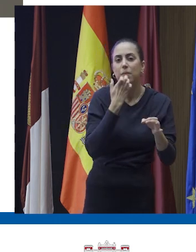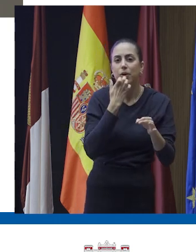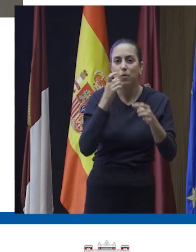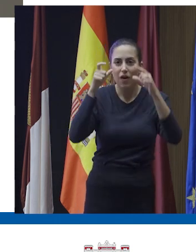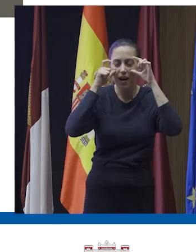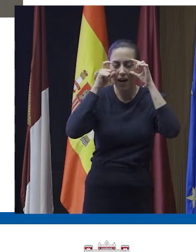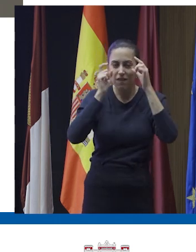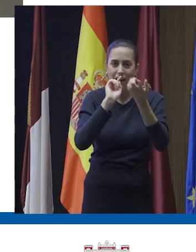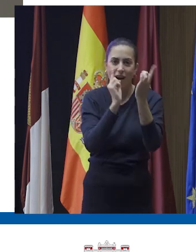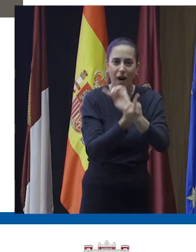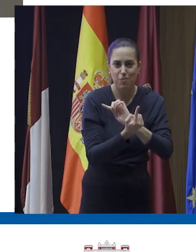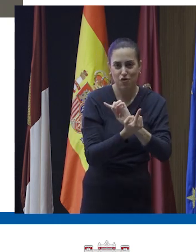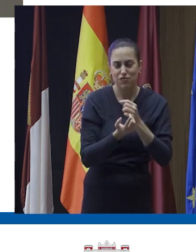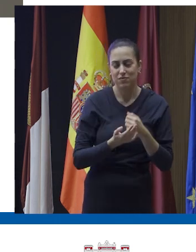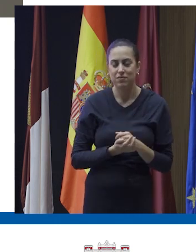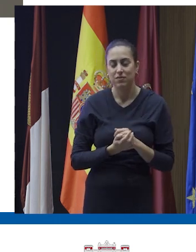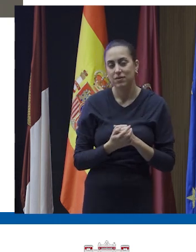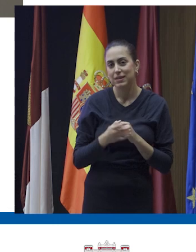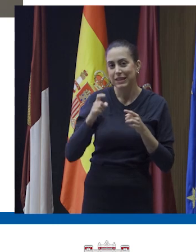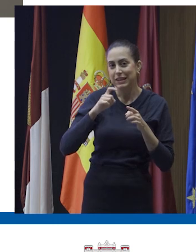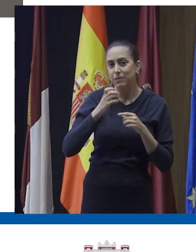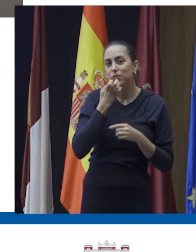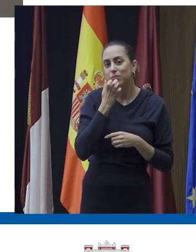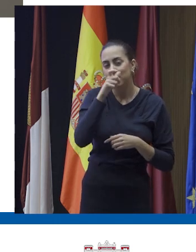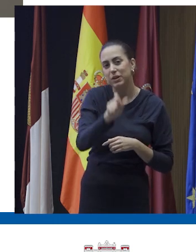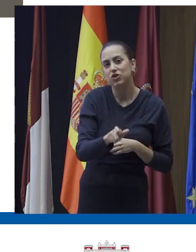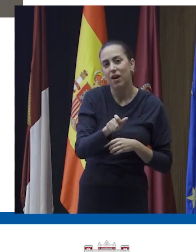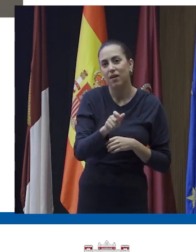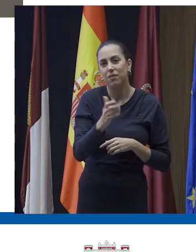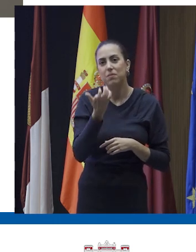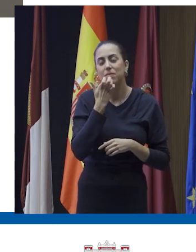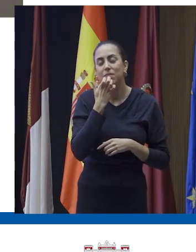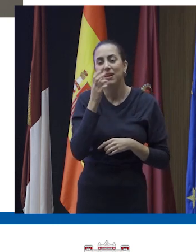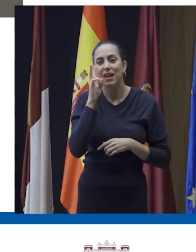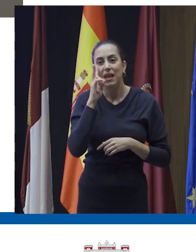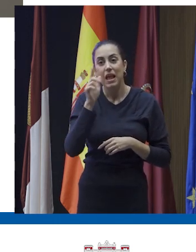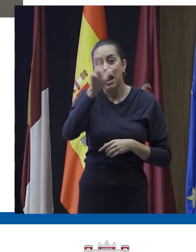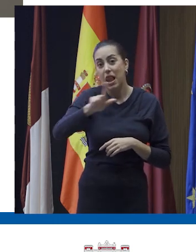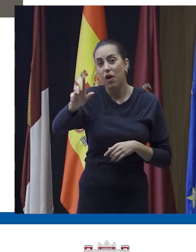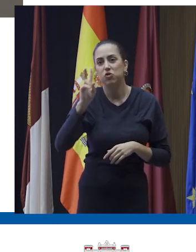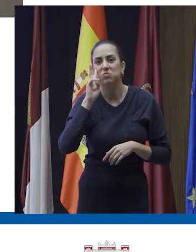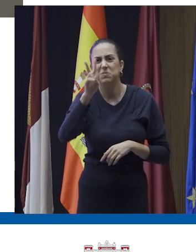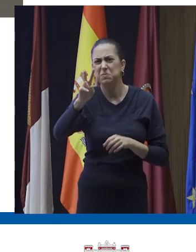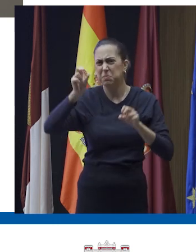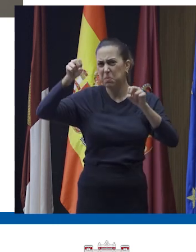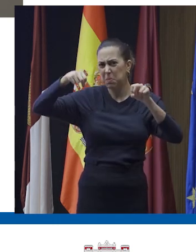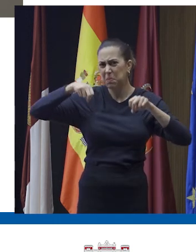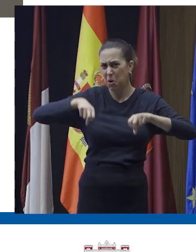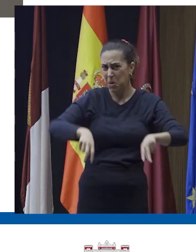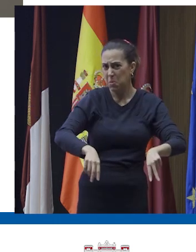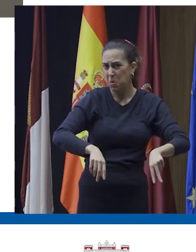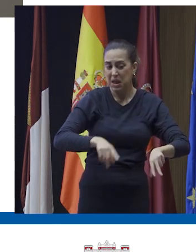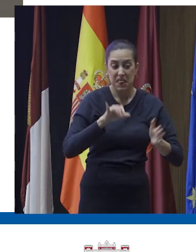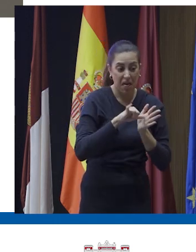de la gafa. Lo típico es que un paciente pues empiece a ver peor de lejos y se miopice y empiece a ver mejor de